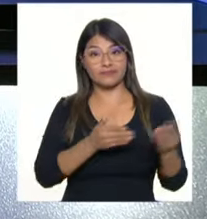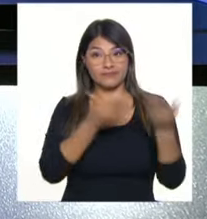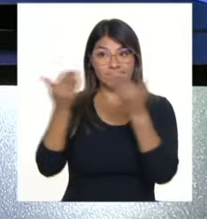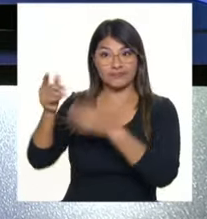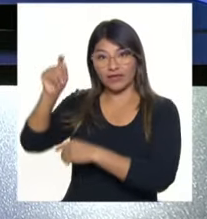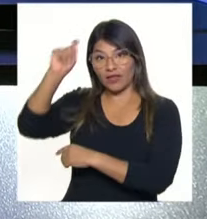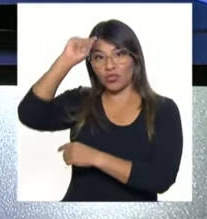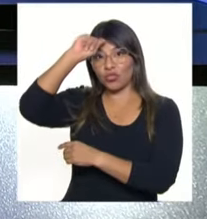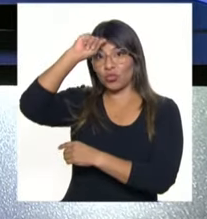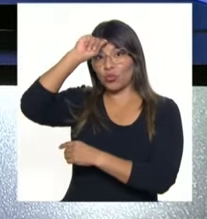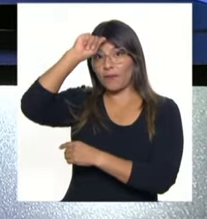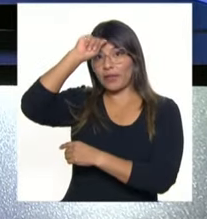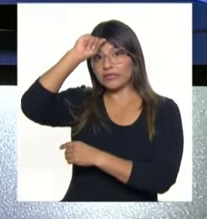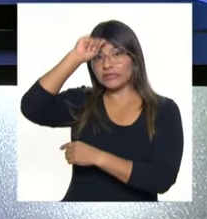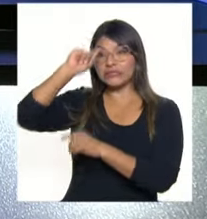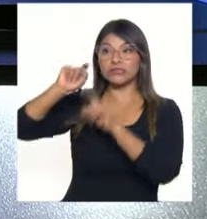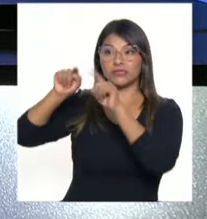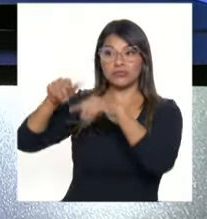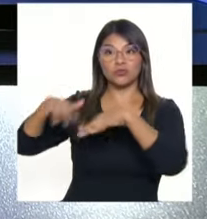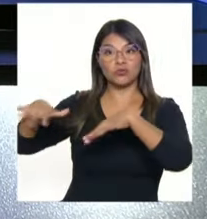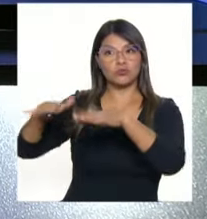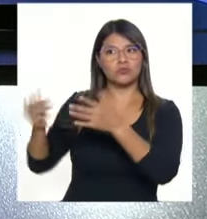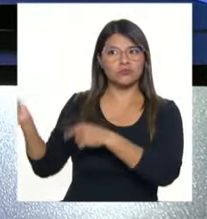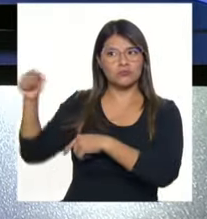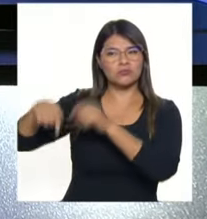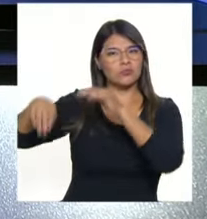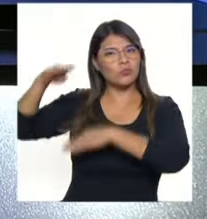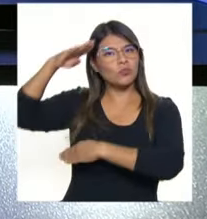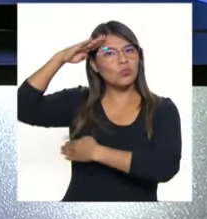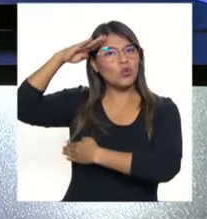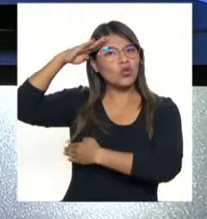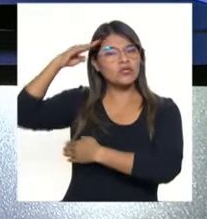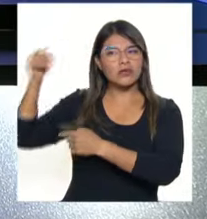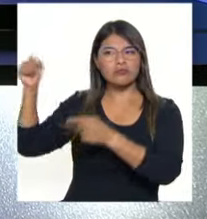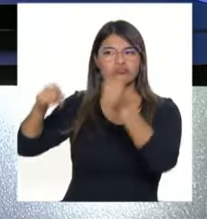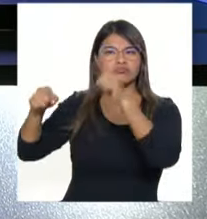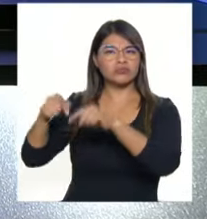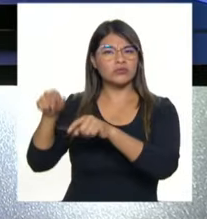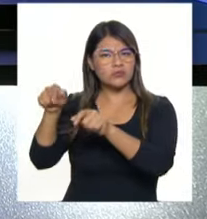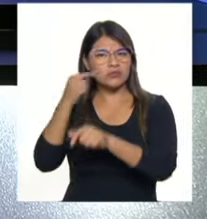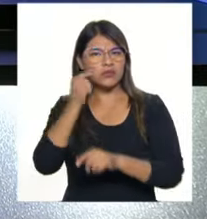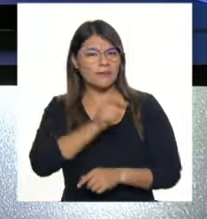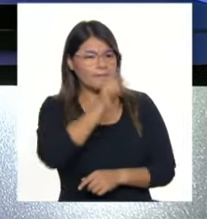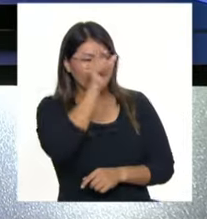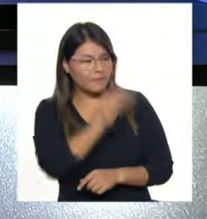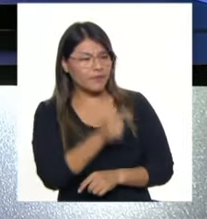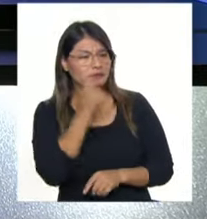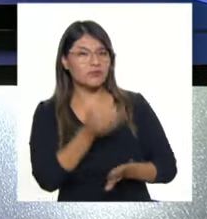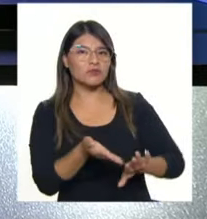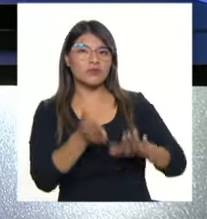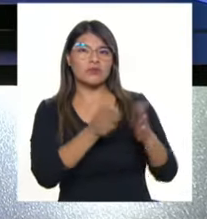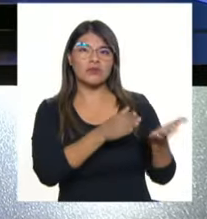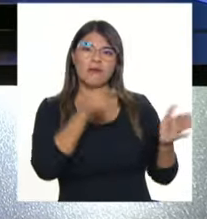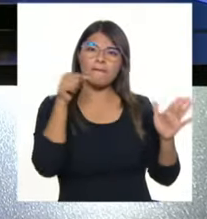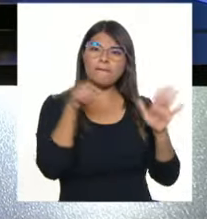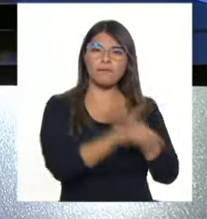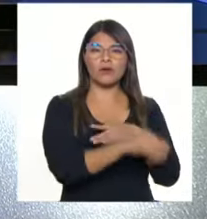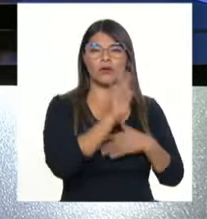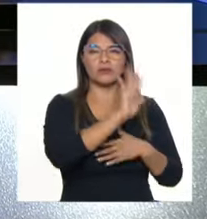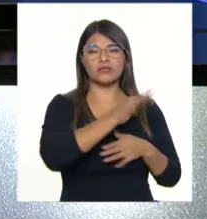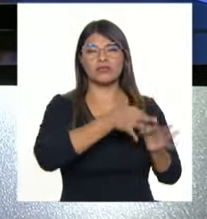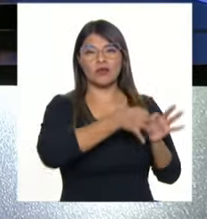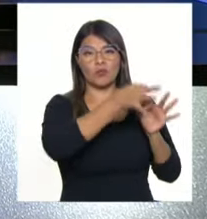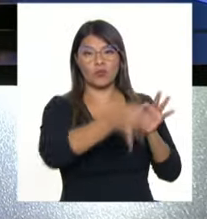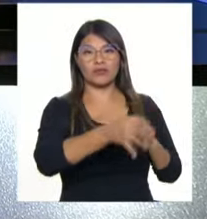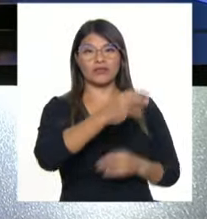Tumbes, Nicolás, porque ahí se refuerza la presencia policial para dar con los homicidas que acabaron con la vida del exalcalde de la provincia de